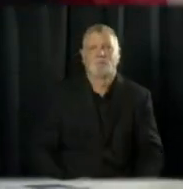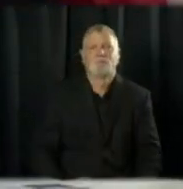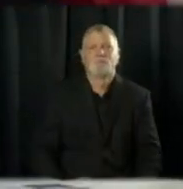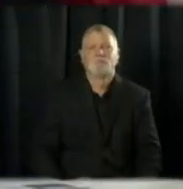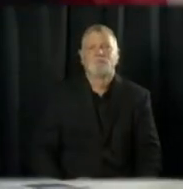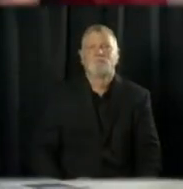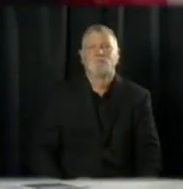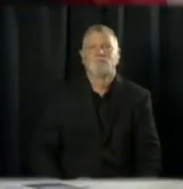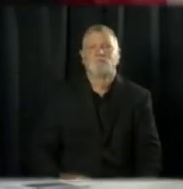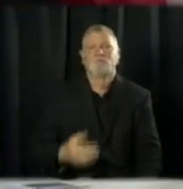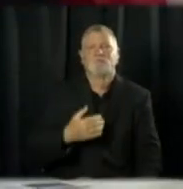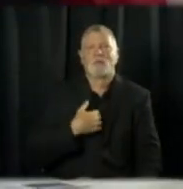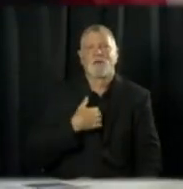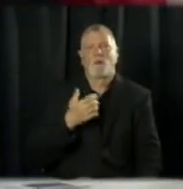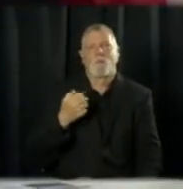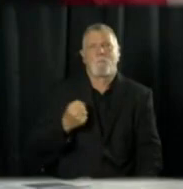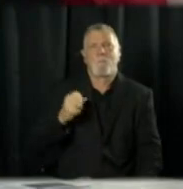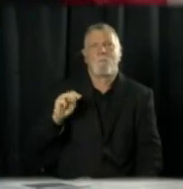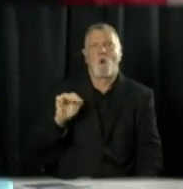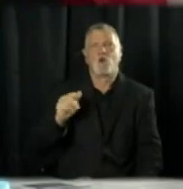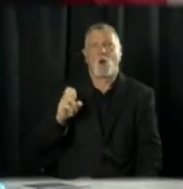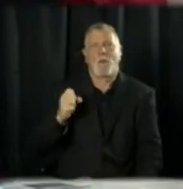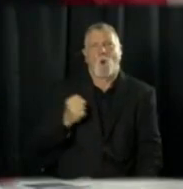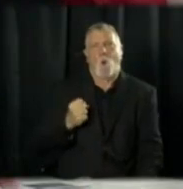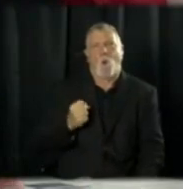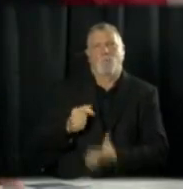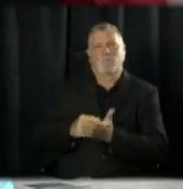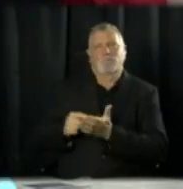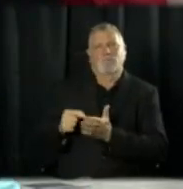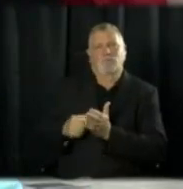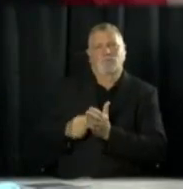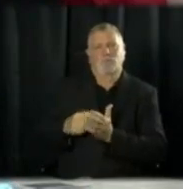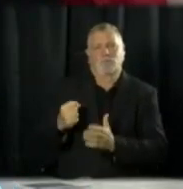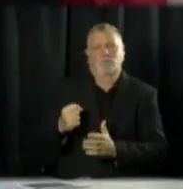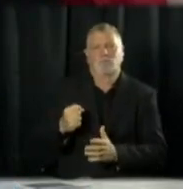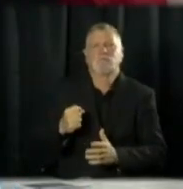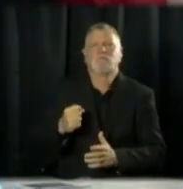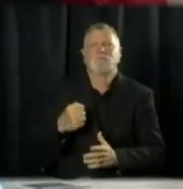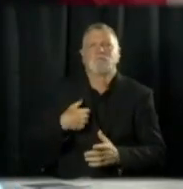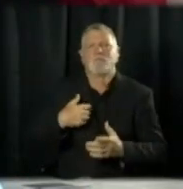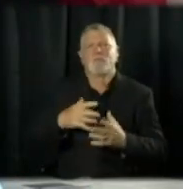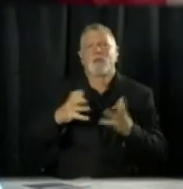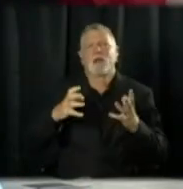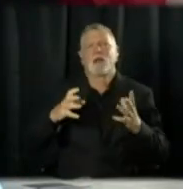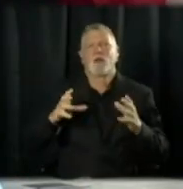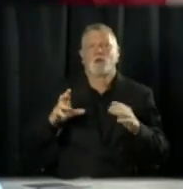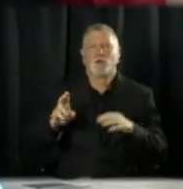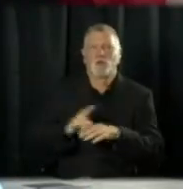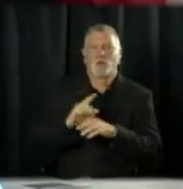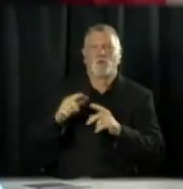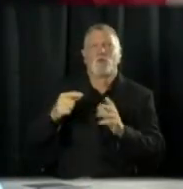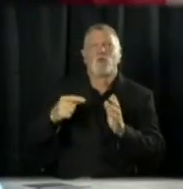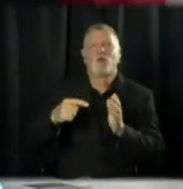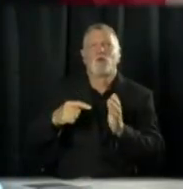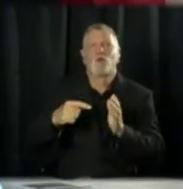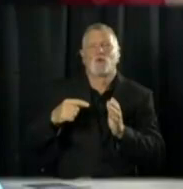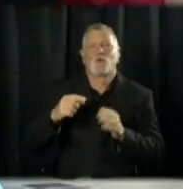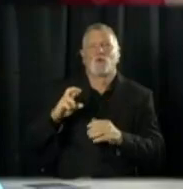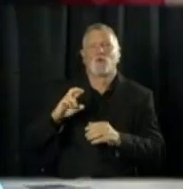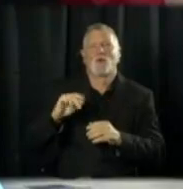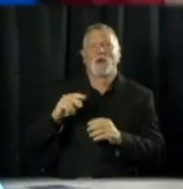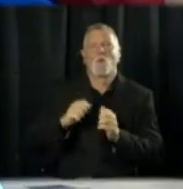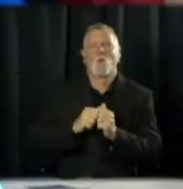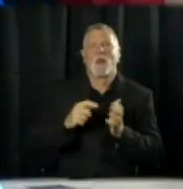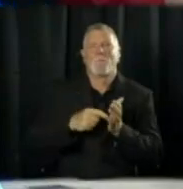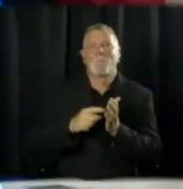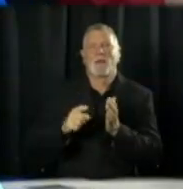años. Hay una moratoria en lugar. Y pienso que hasta cierto nivel ahí todo el mundo se ha